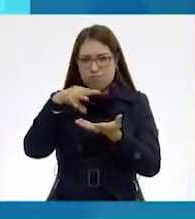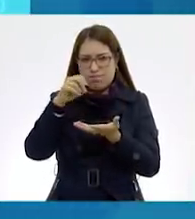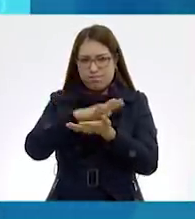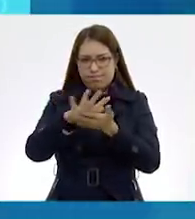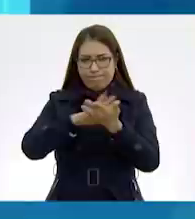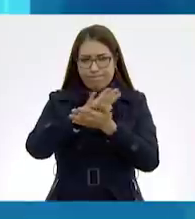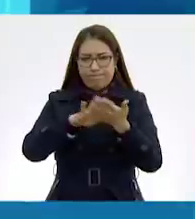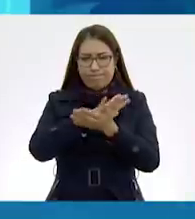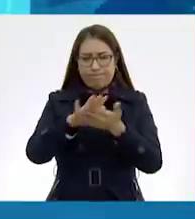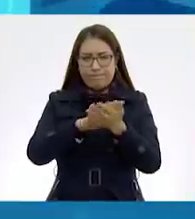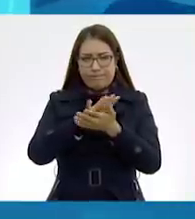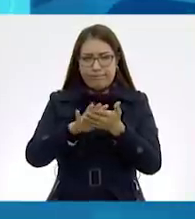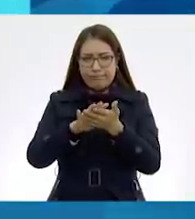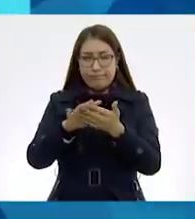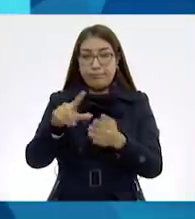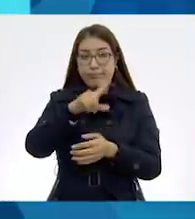agua.